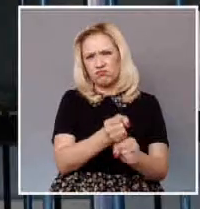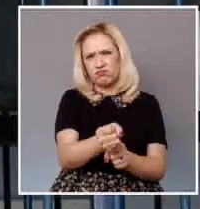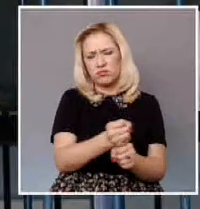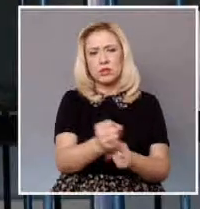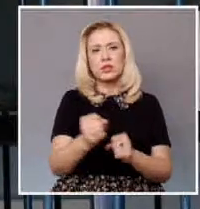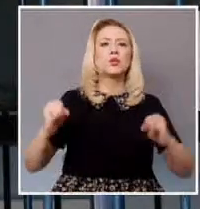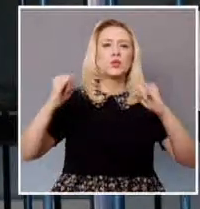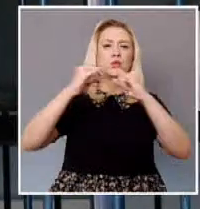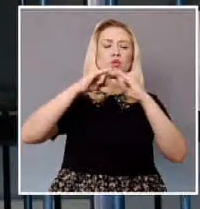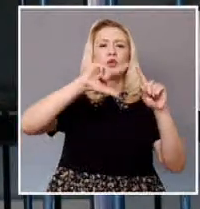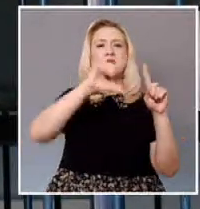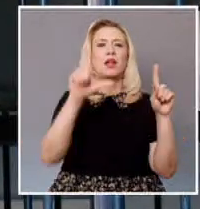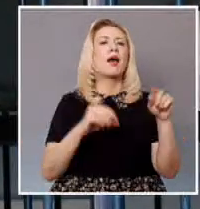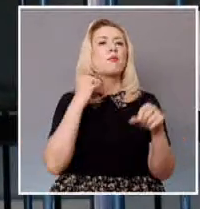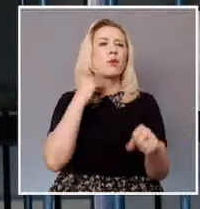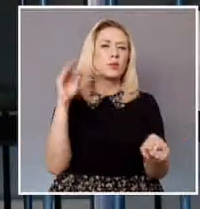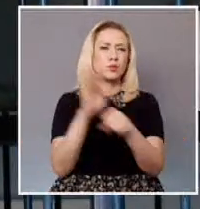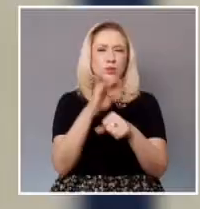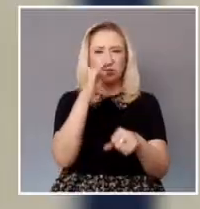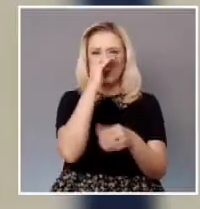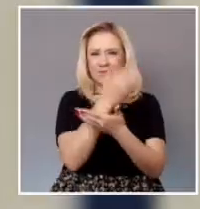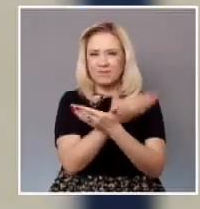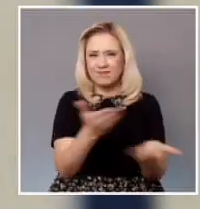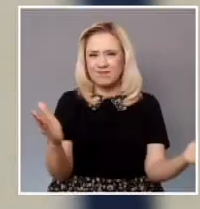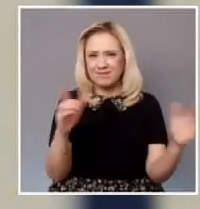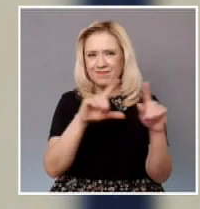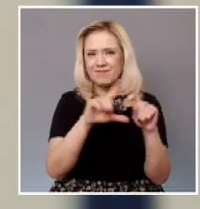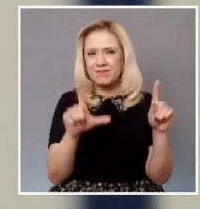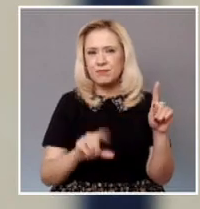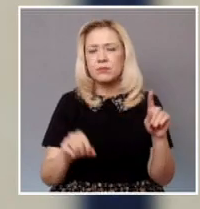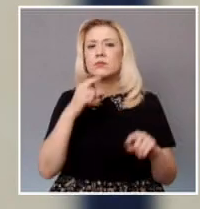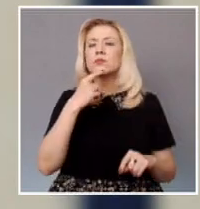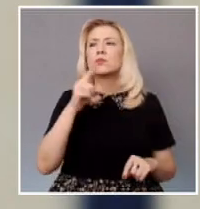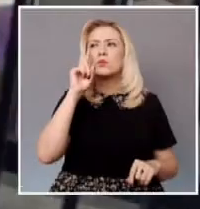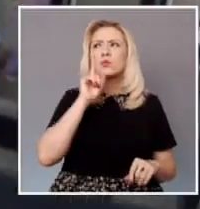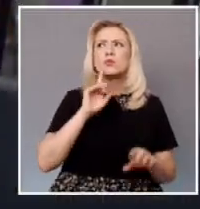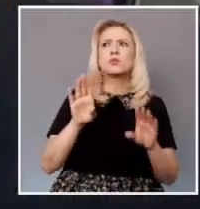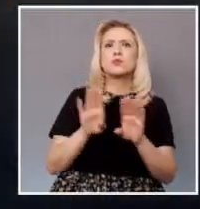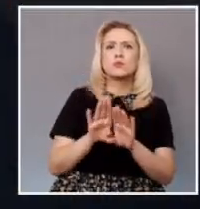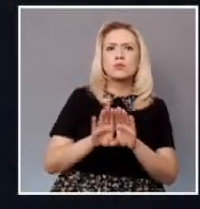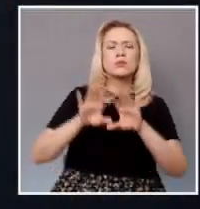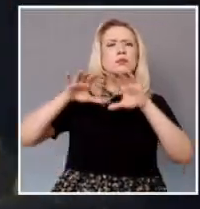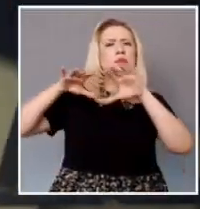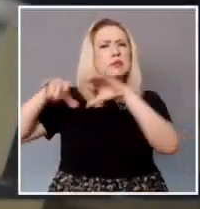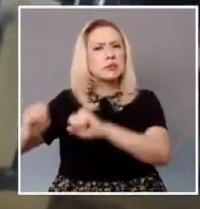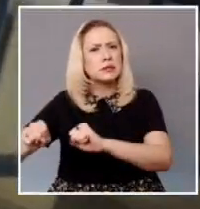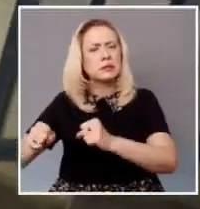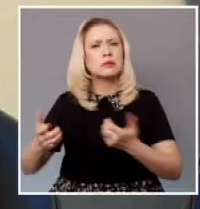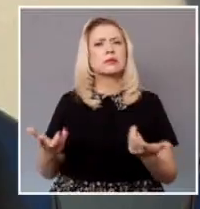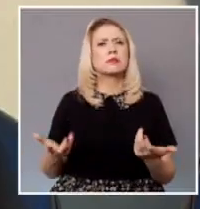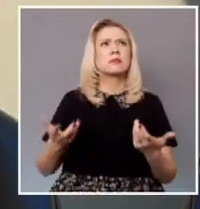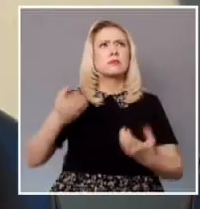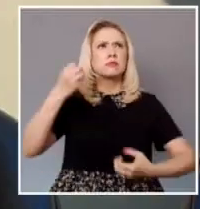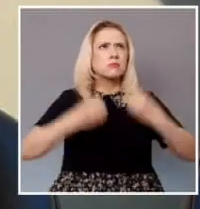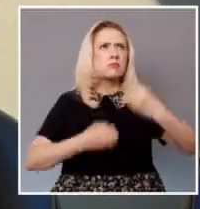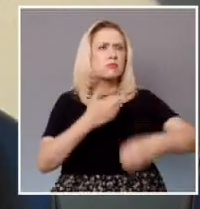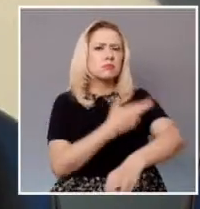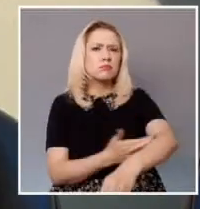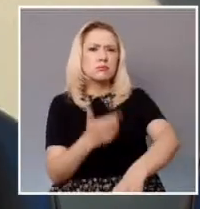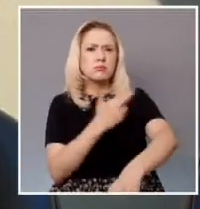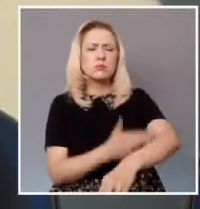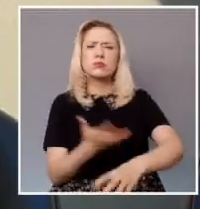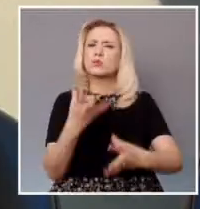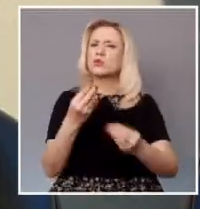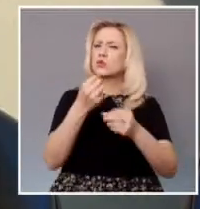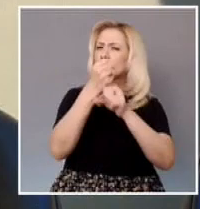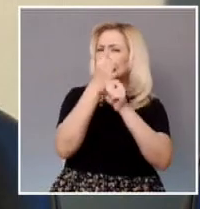Pública, quien habló de la tortura que sufren las mujeres en contextos de detención y en los procesos penales. Muchas veces se busca asociar